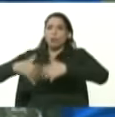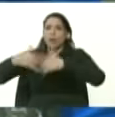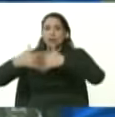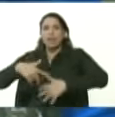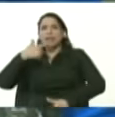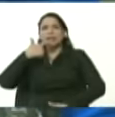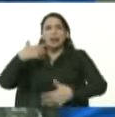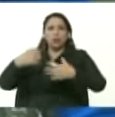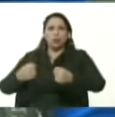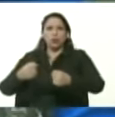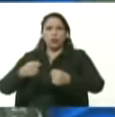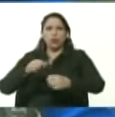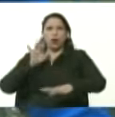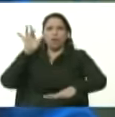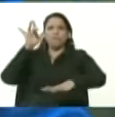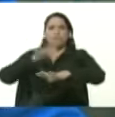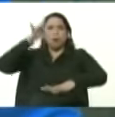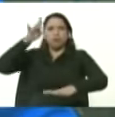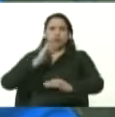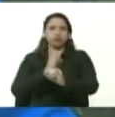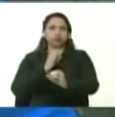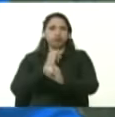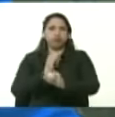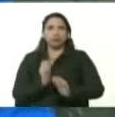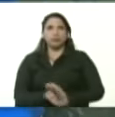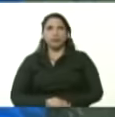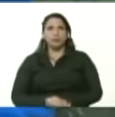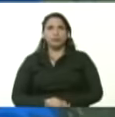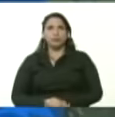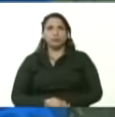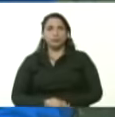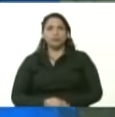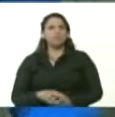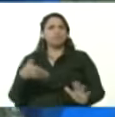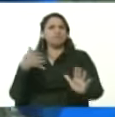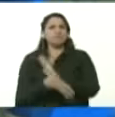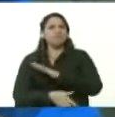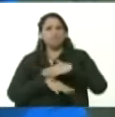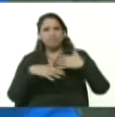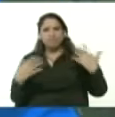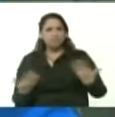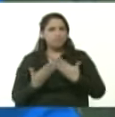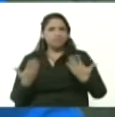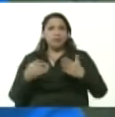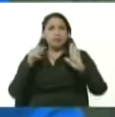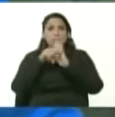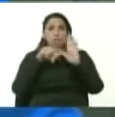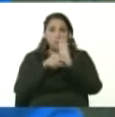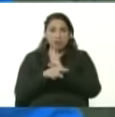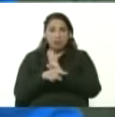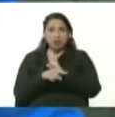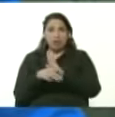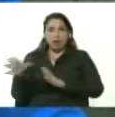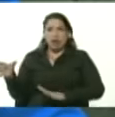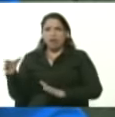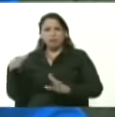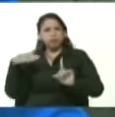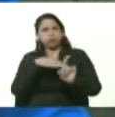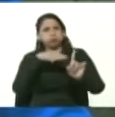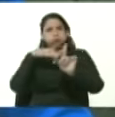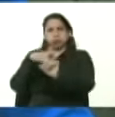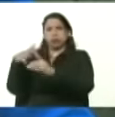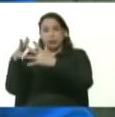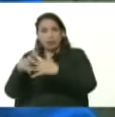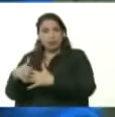una tecla en la era digital. Se trata justamente de medidas impuestas por los Estados Unidos usando